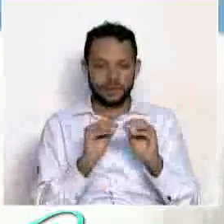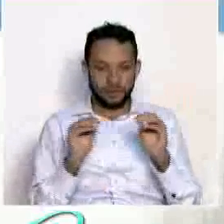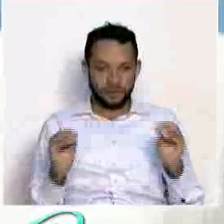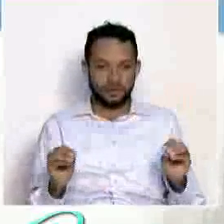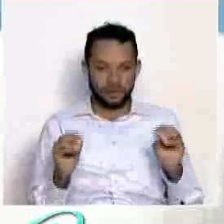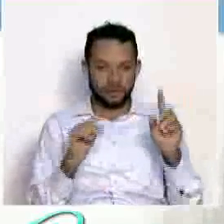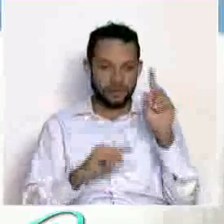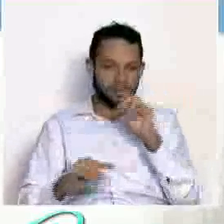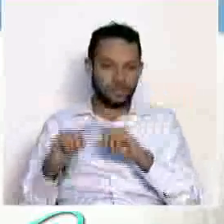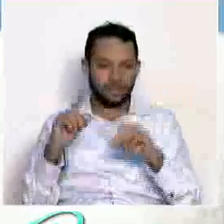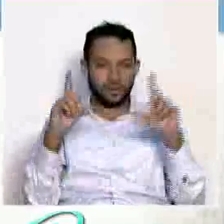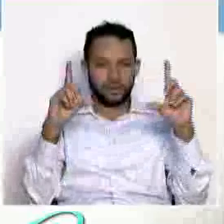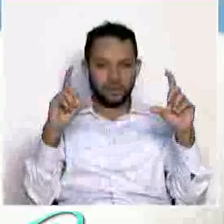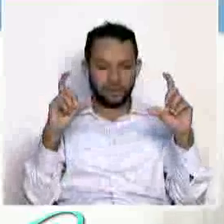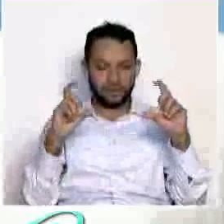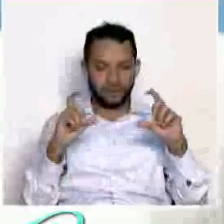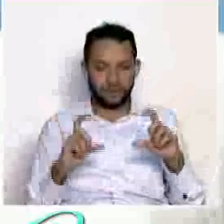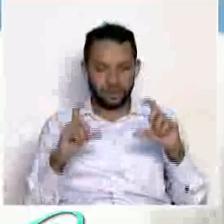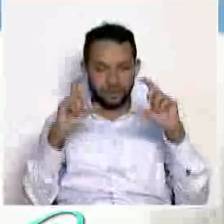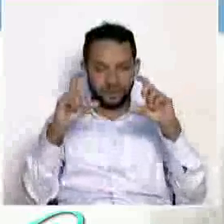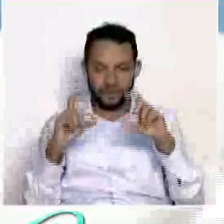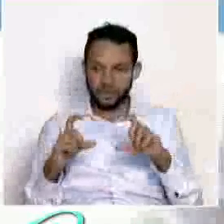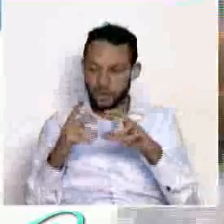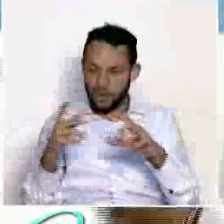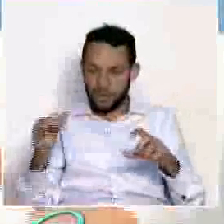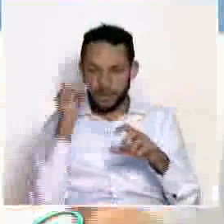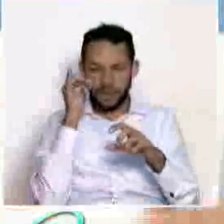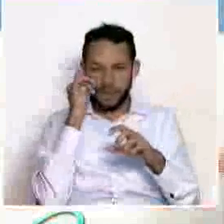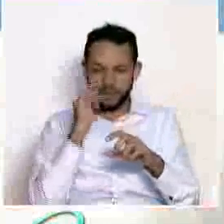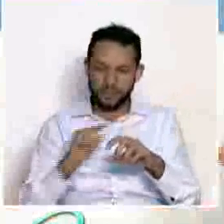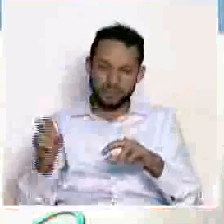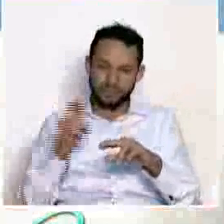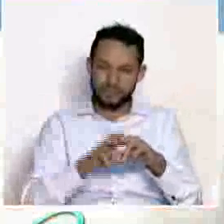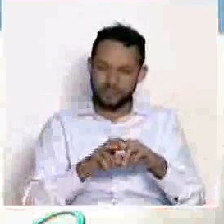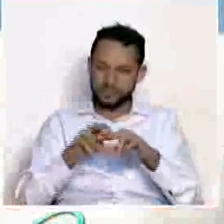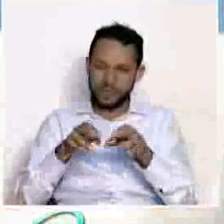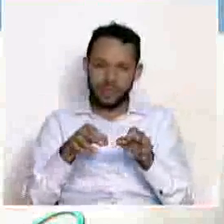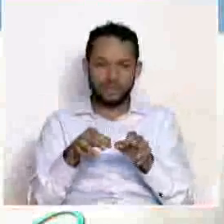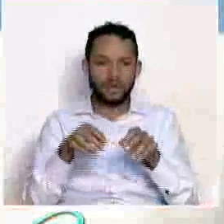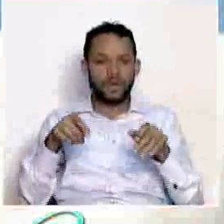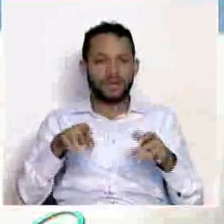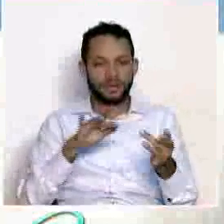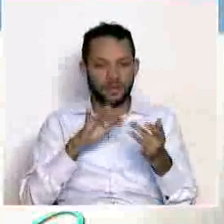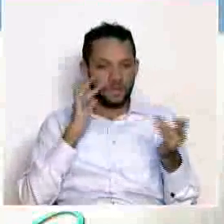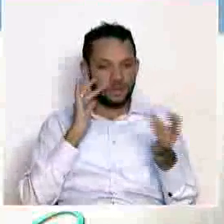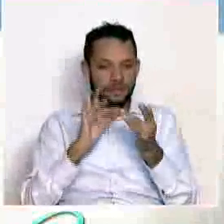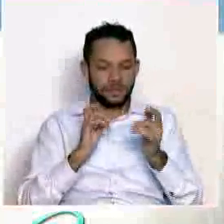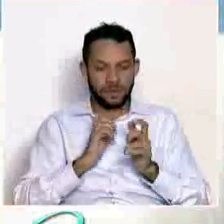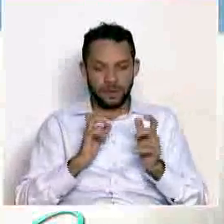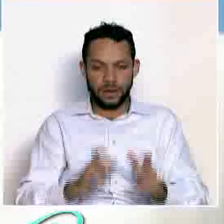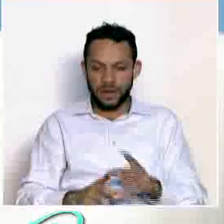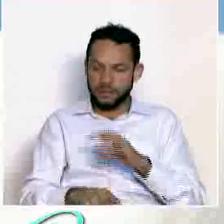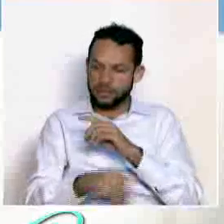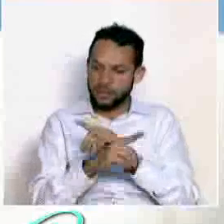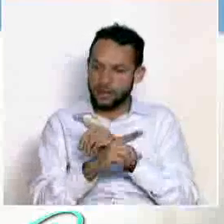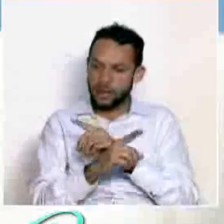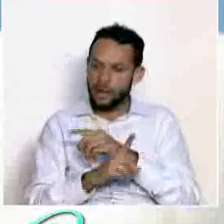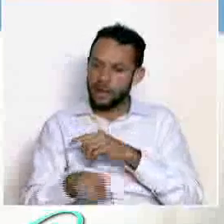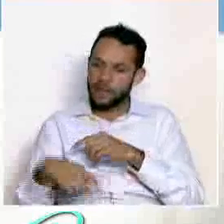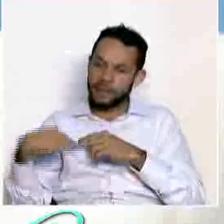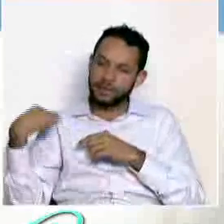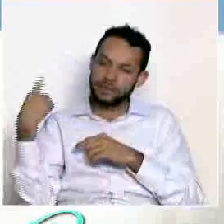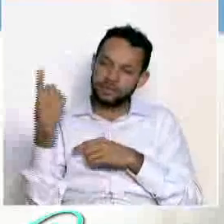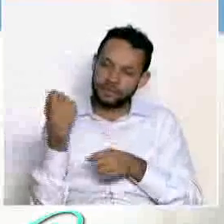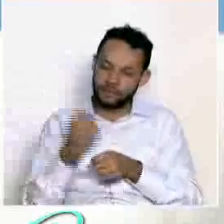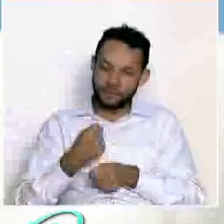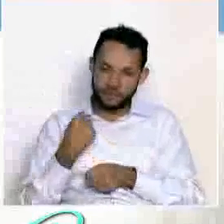documenté con fotos, lo mostré en un programa, la señora vino, estuvieron ellos, fue una cosa maravillosa. ¿Puede uno a través de ese